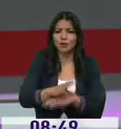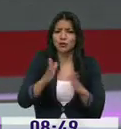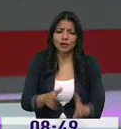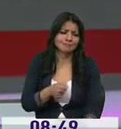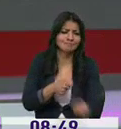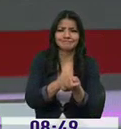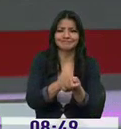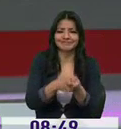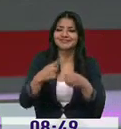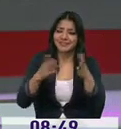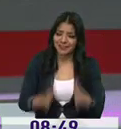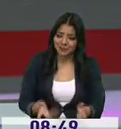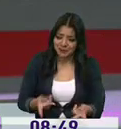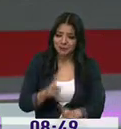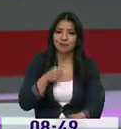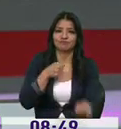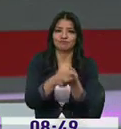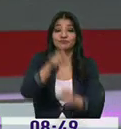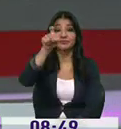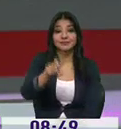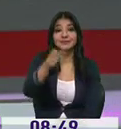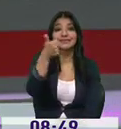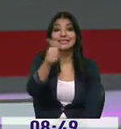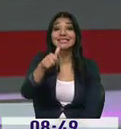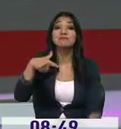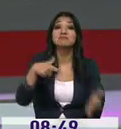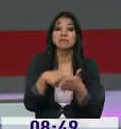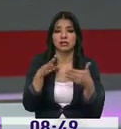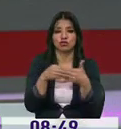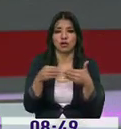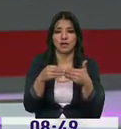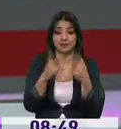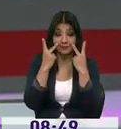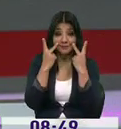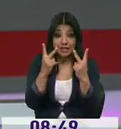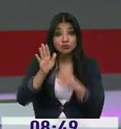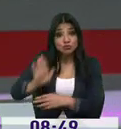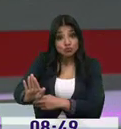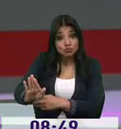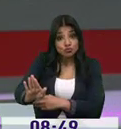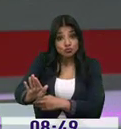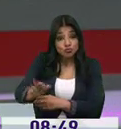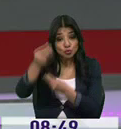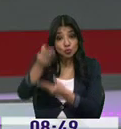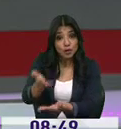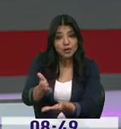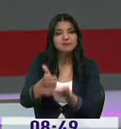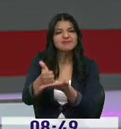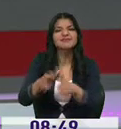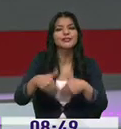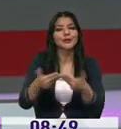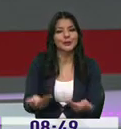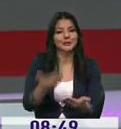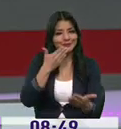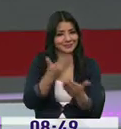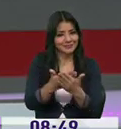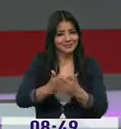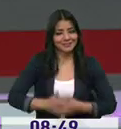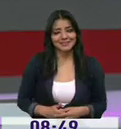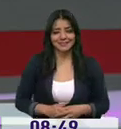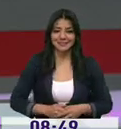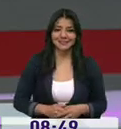los quiteños, se necesita $10,000. Yo quiero que vean la historia y cómo podemos ayudar. Gracias de antemano.